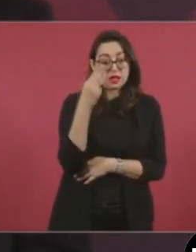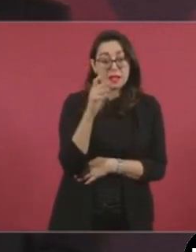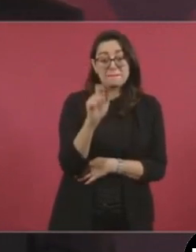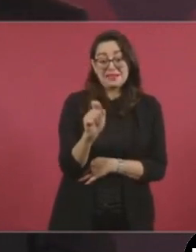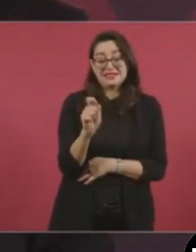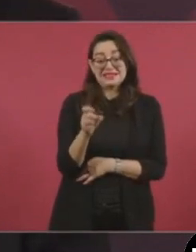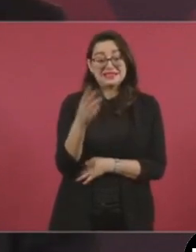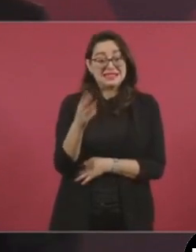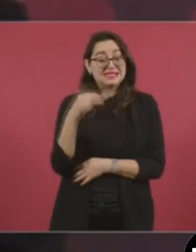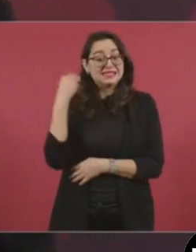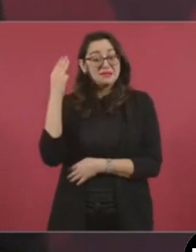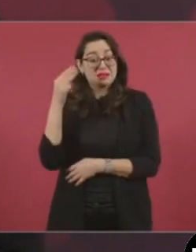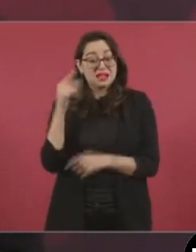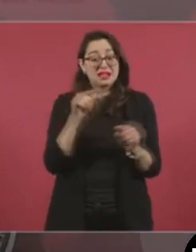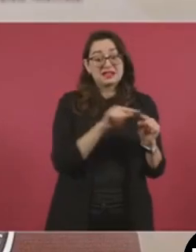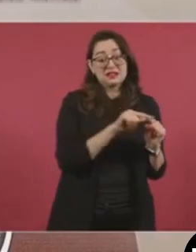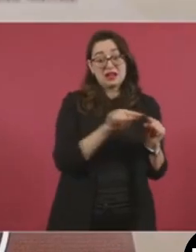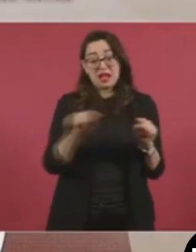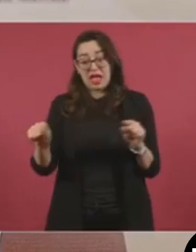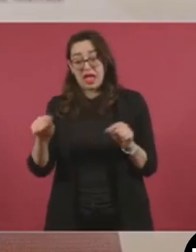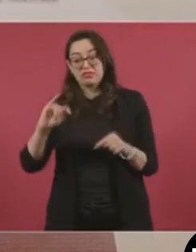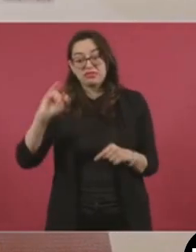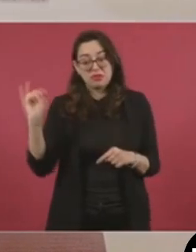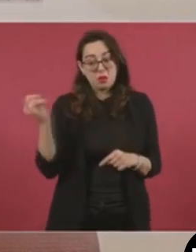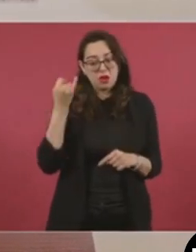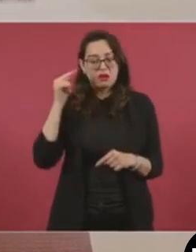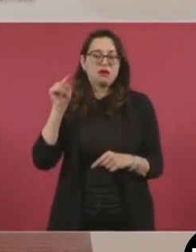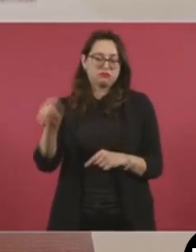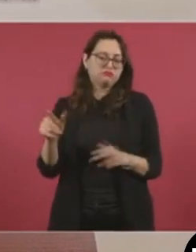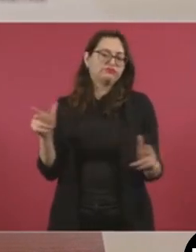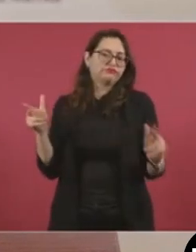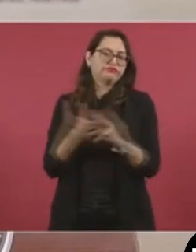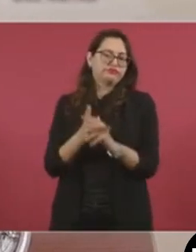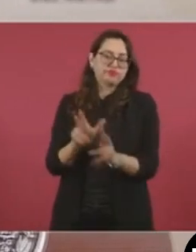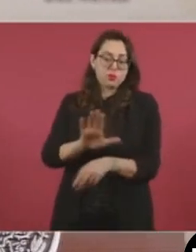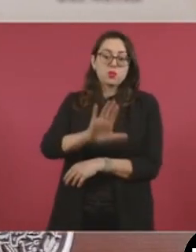23 fue a Tijuana y ahí lo asesinan.